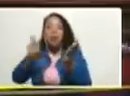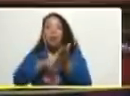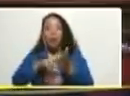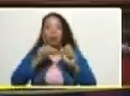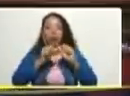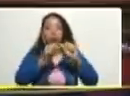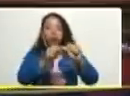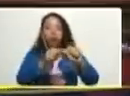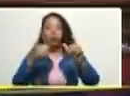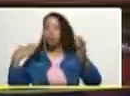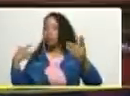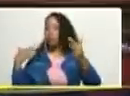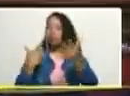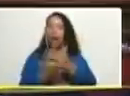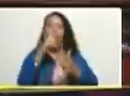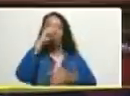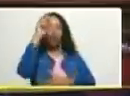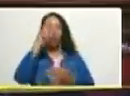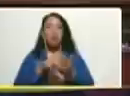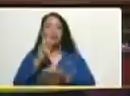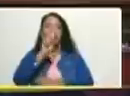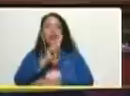consecuente durante los años 2019,